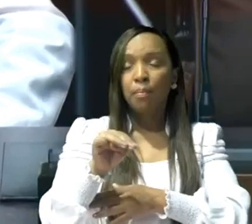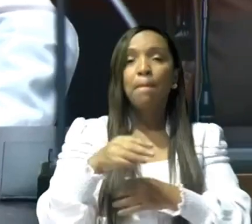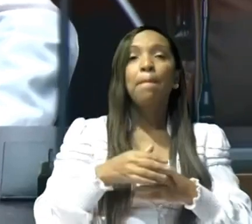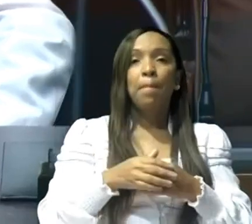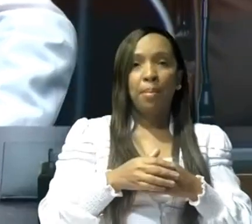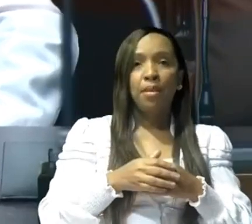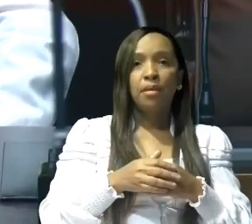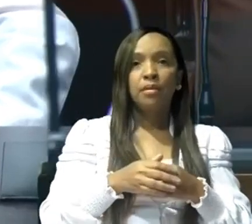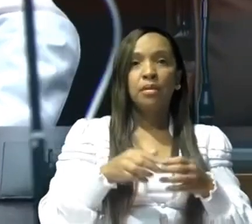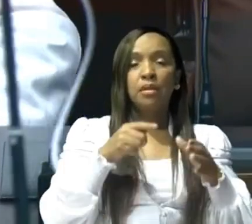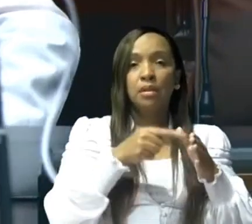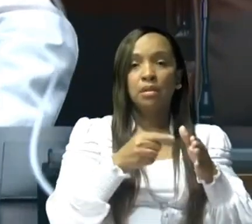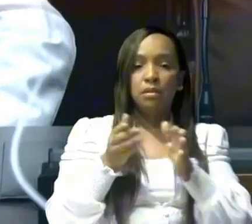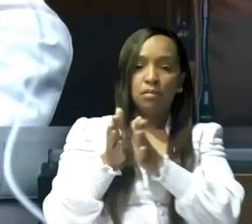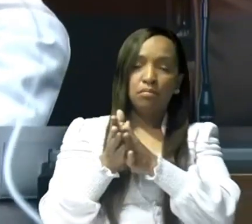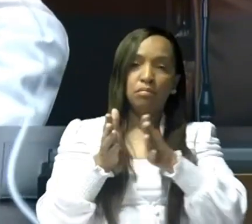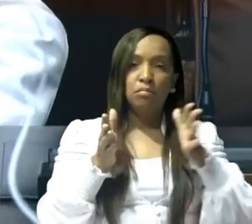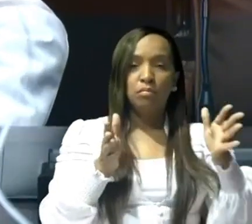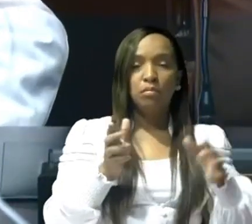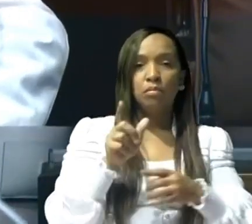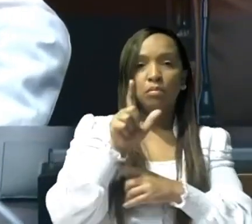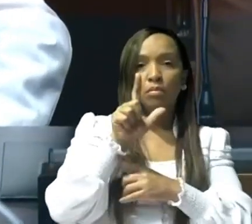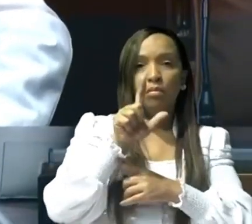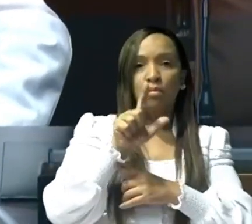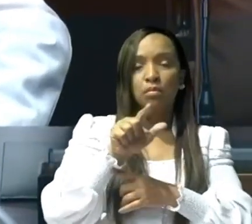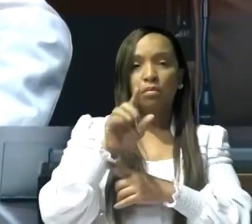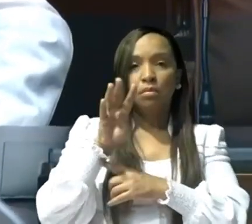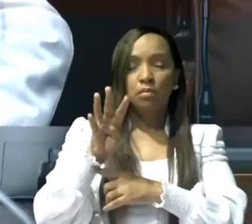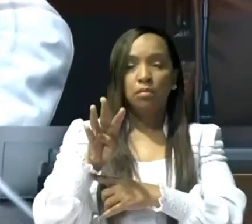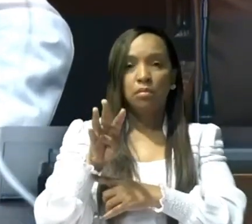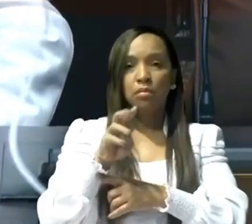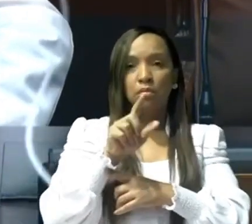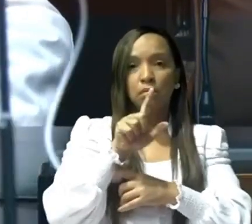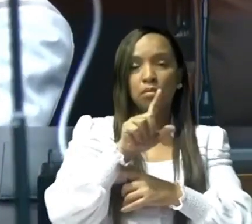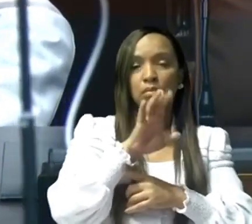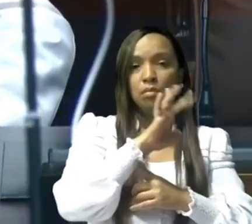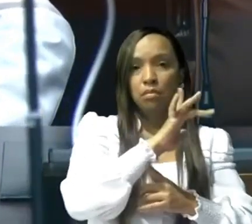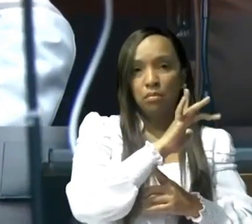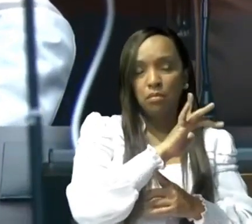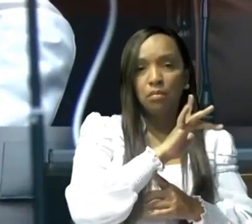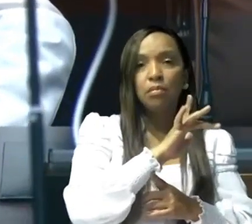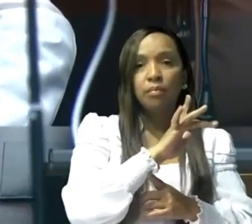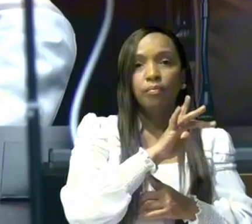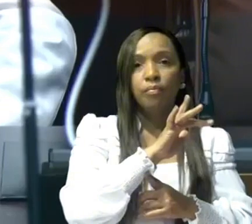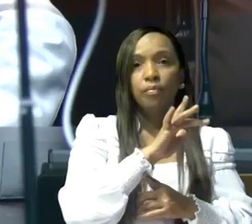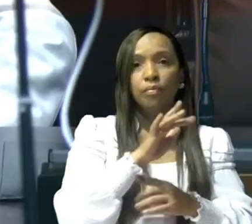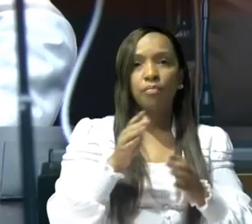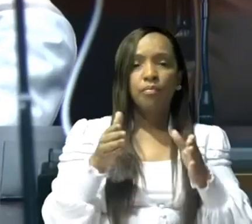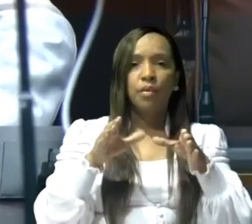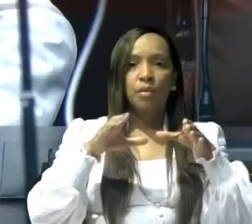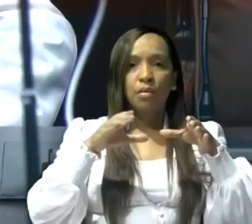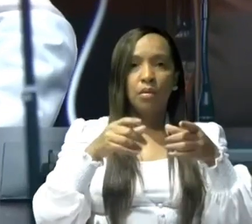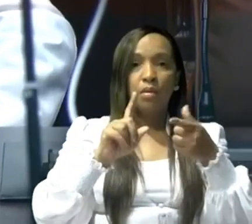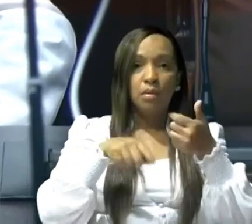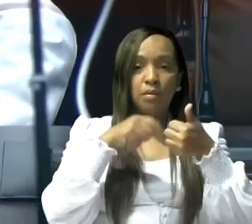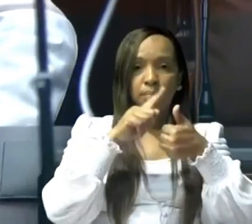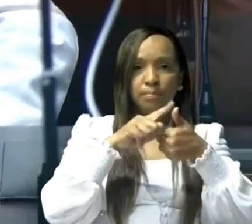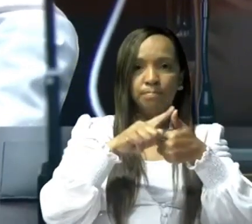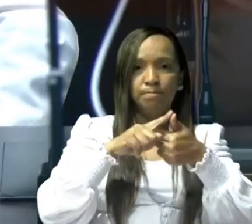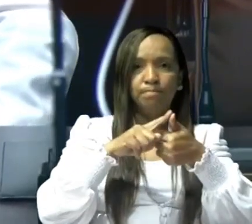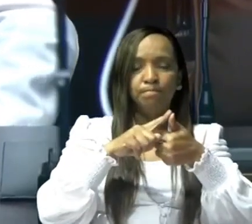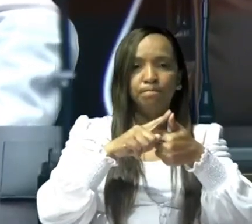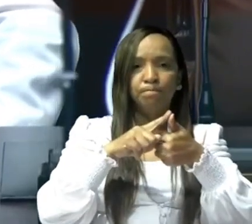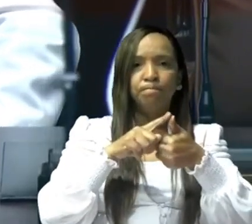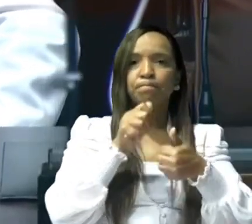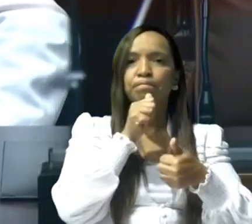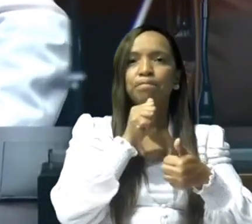legislativo 2024-2025, que lo componen Alfredo Pacheco Osorio, presidente,